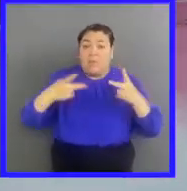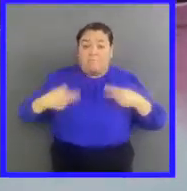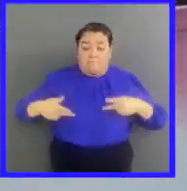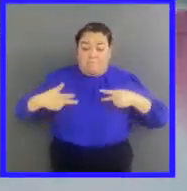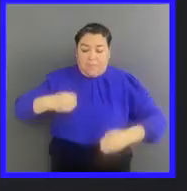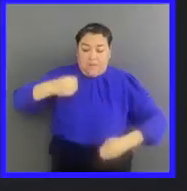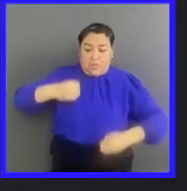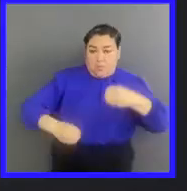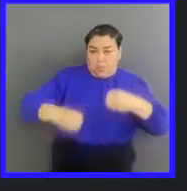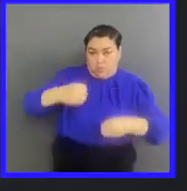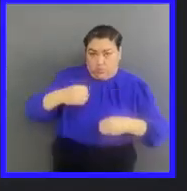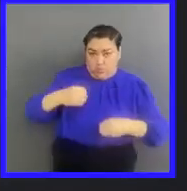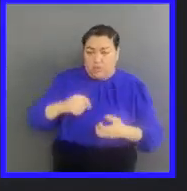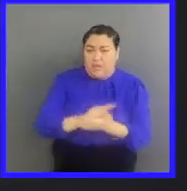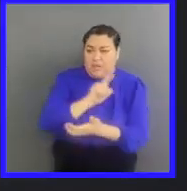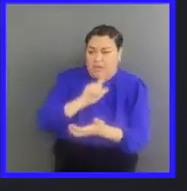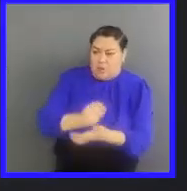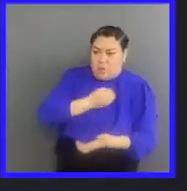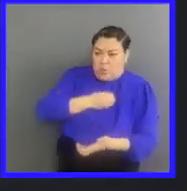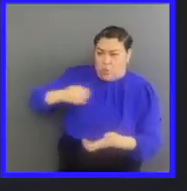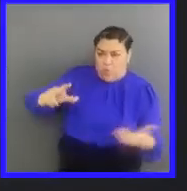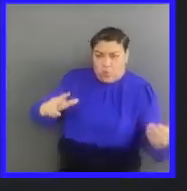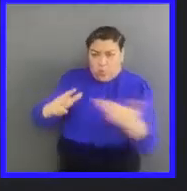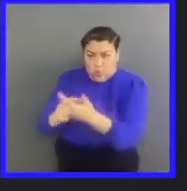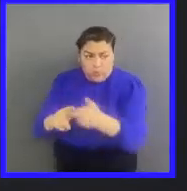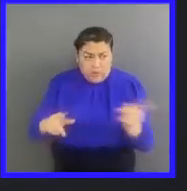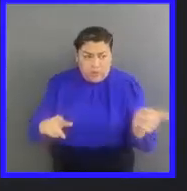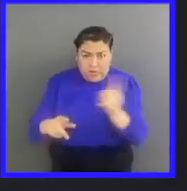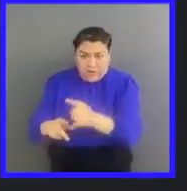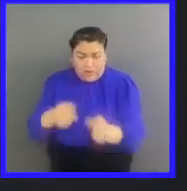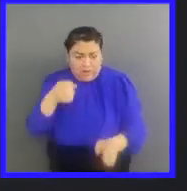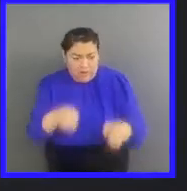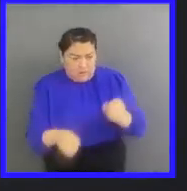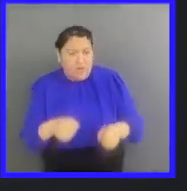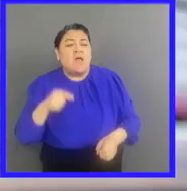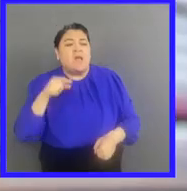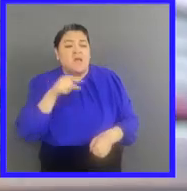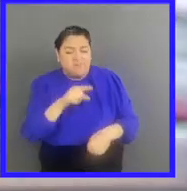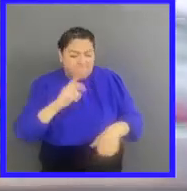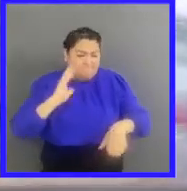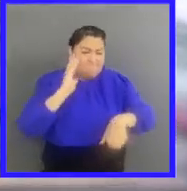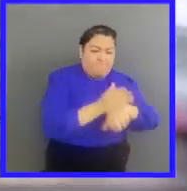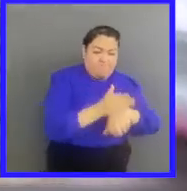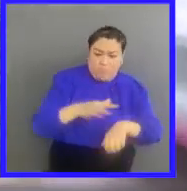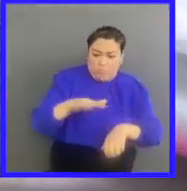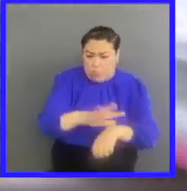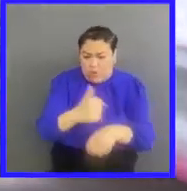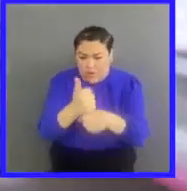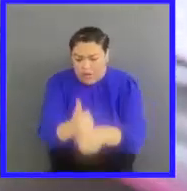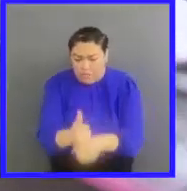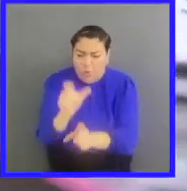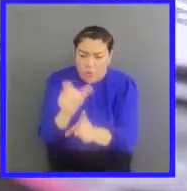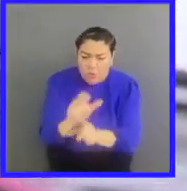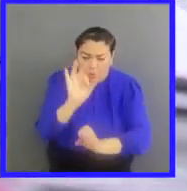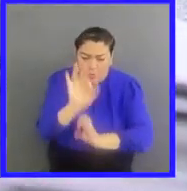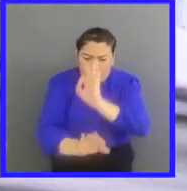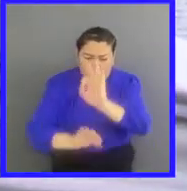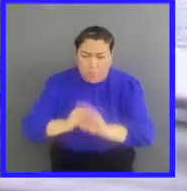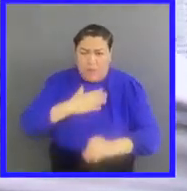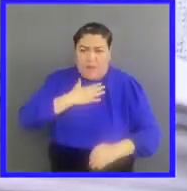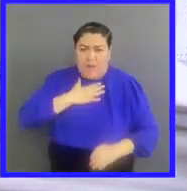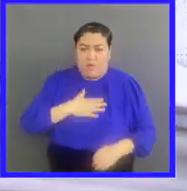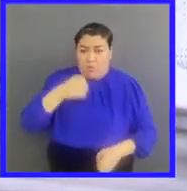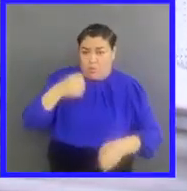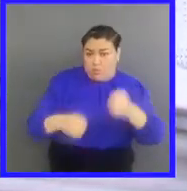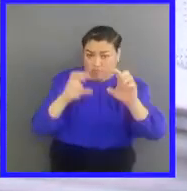del derecho, tienen la posibilidad de transformar la experiencia judicial de las víctimas y avanzar hacia una justicia más igualitaria